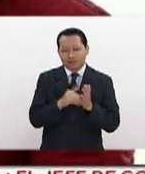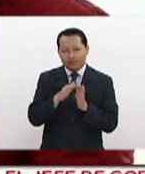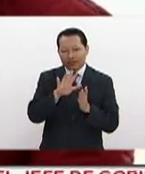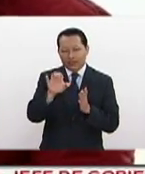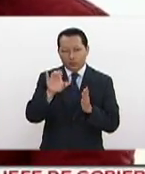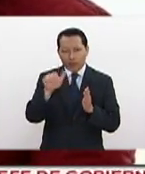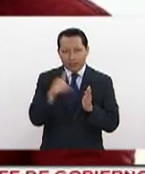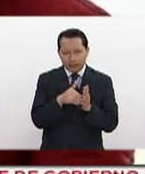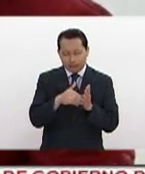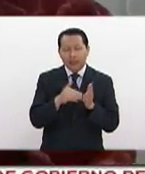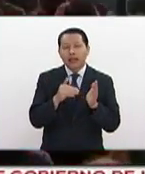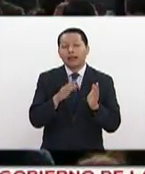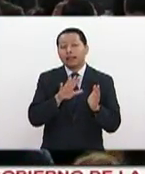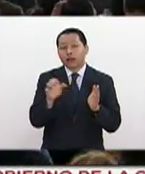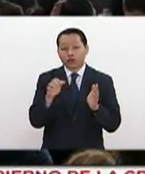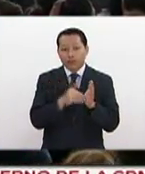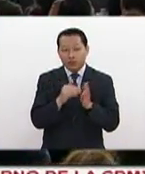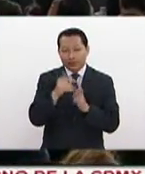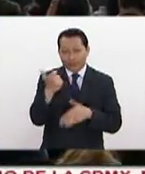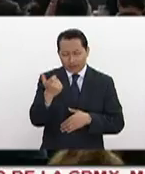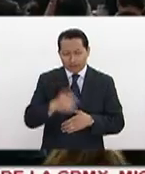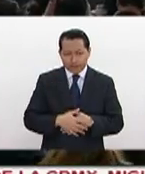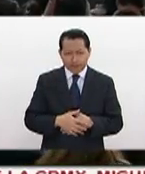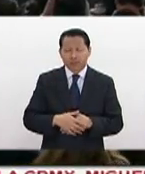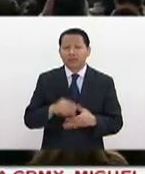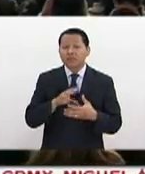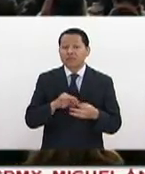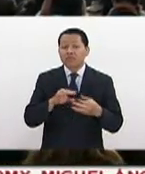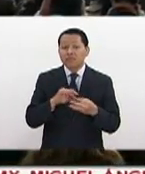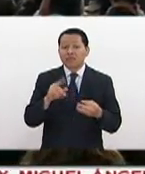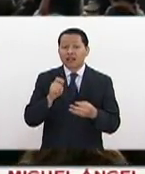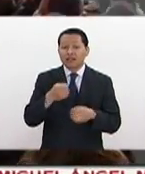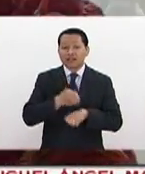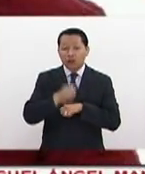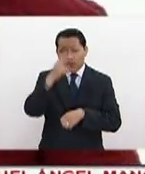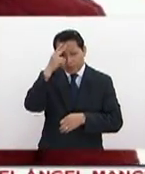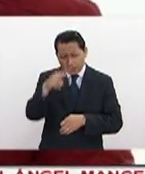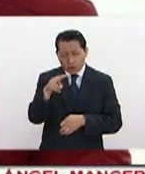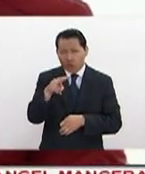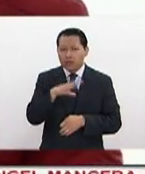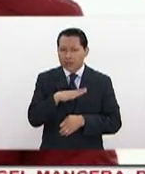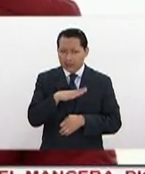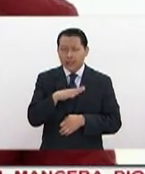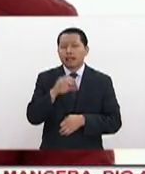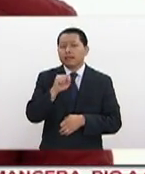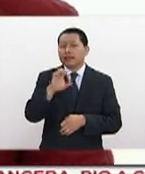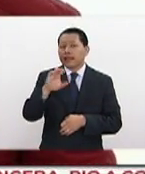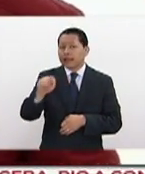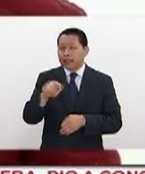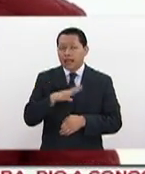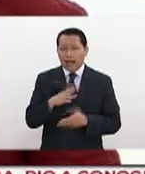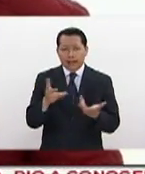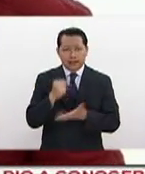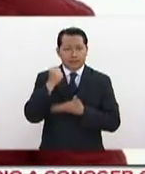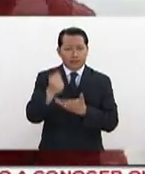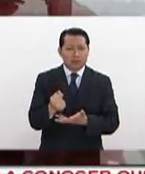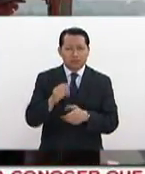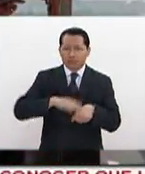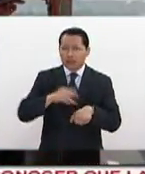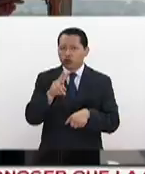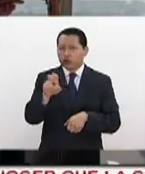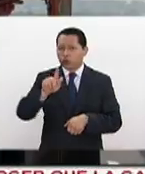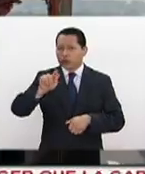1,557,000 millones de pesos. Ruiz Esparza confirmó que tan solo en el Estado de México, la SCT realiza una inversión por más